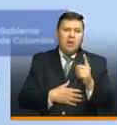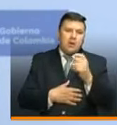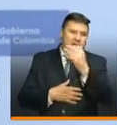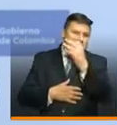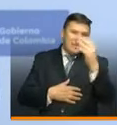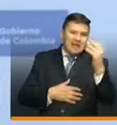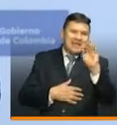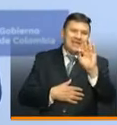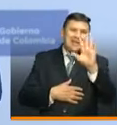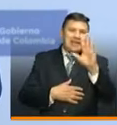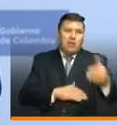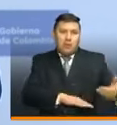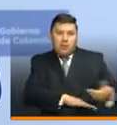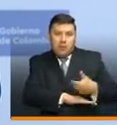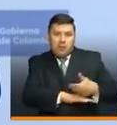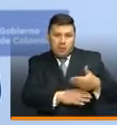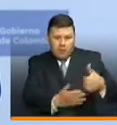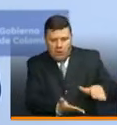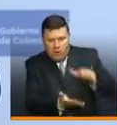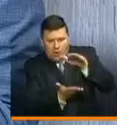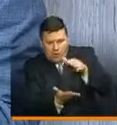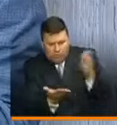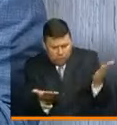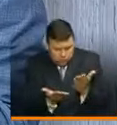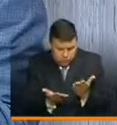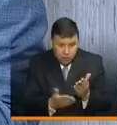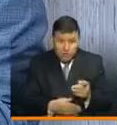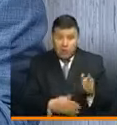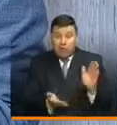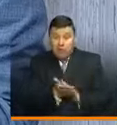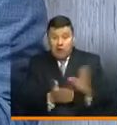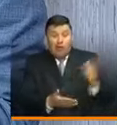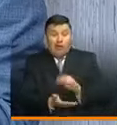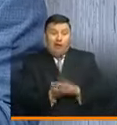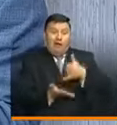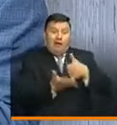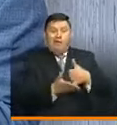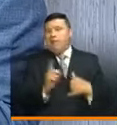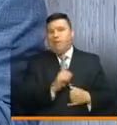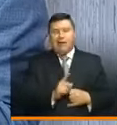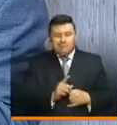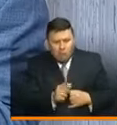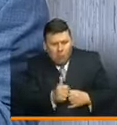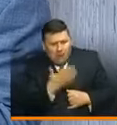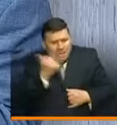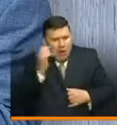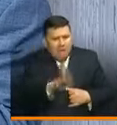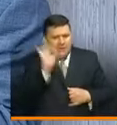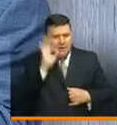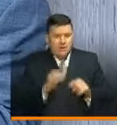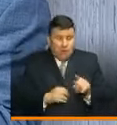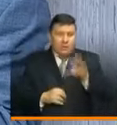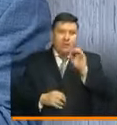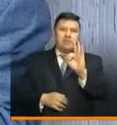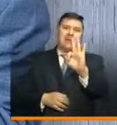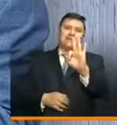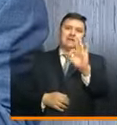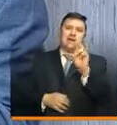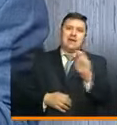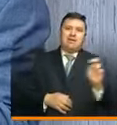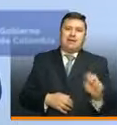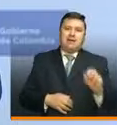335 propuestas maravillosas todas, no pueden ser todas premiadas. Lo que sí hemos visto también es, nosotros elegimos tres